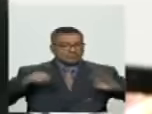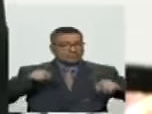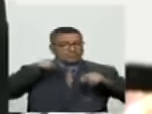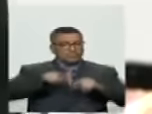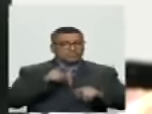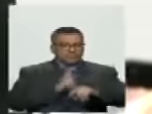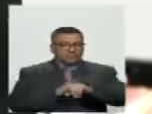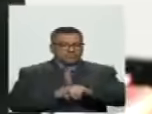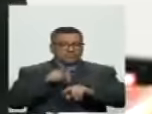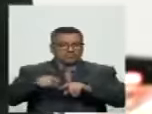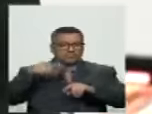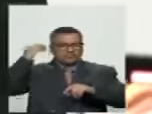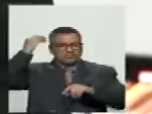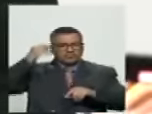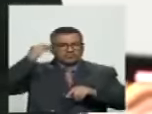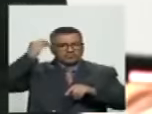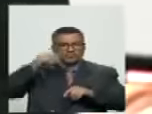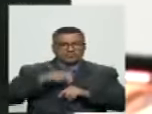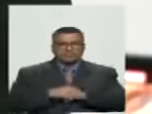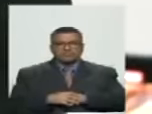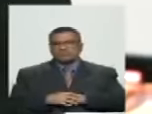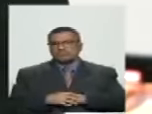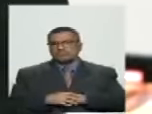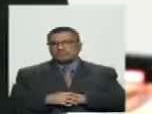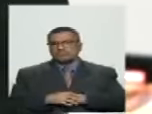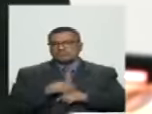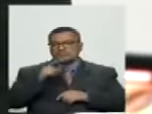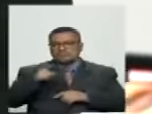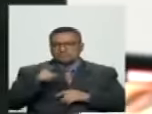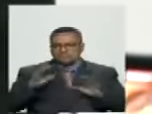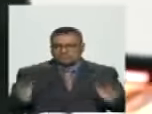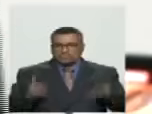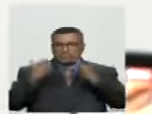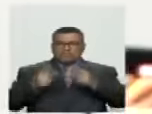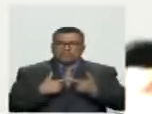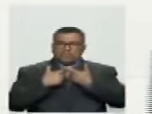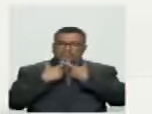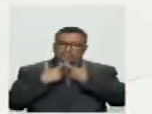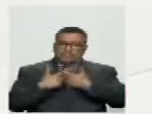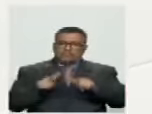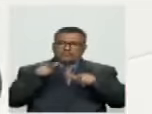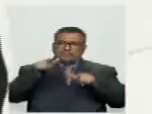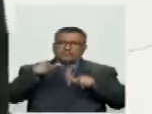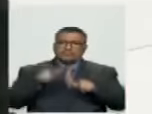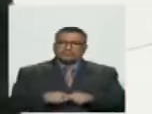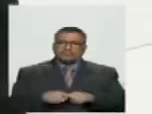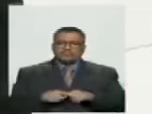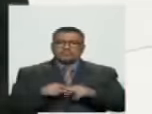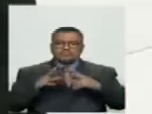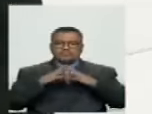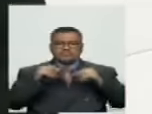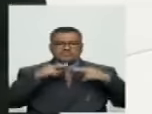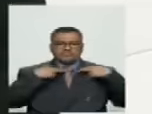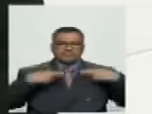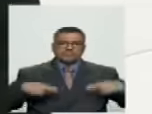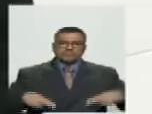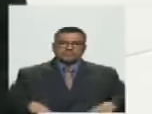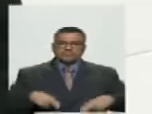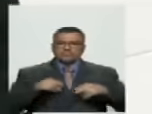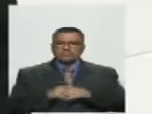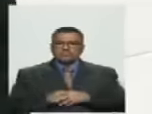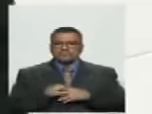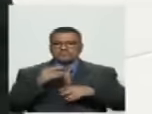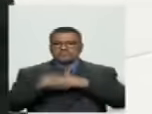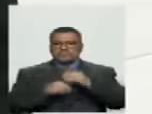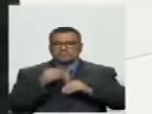que en algún momento se pensó que era para promover mayor libertad entre los seres humanos,